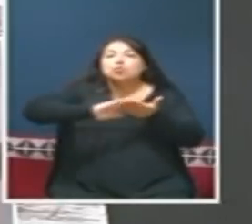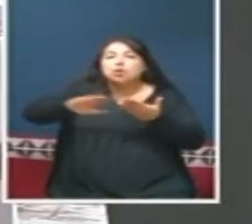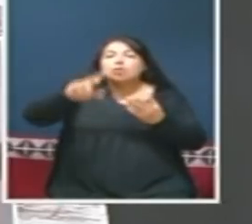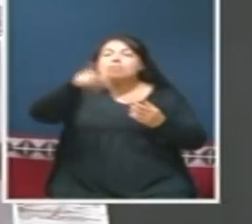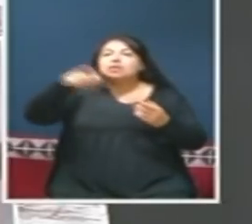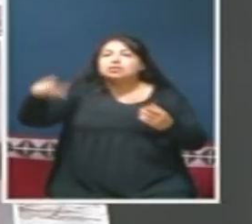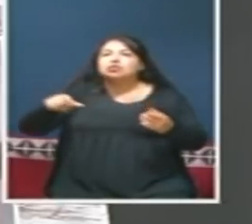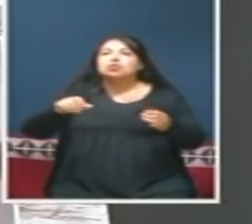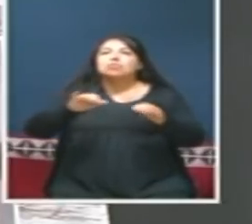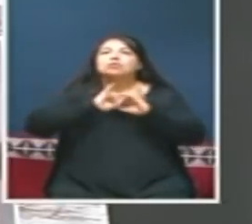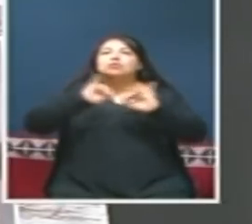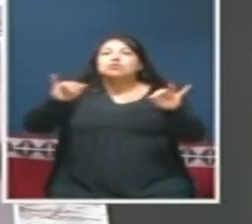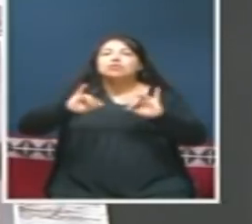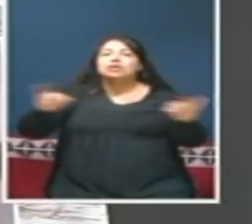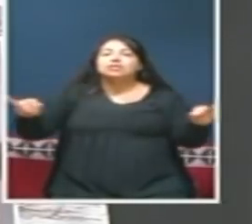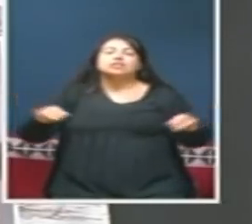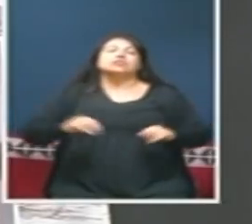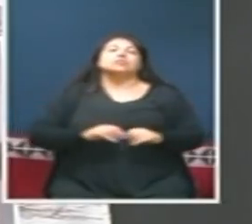Oremos.